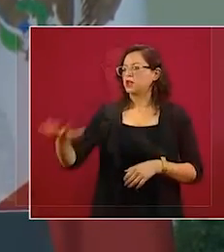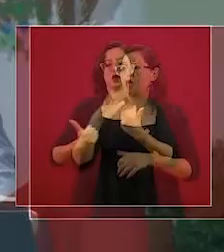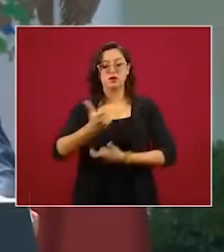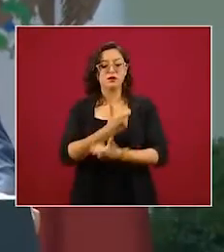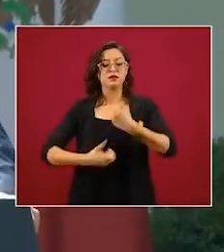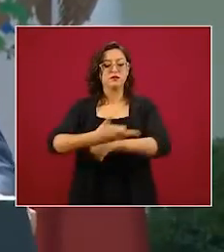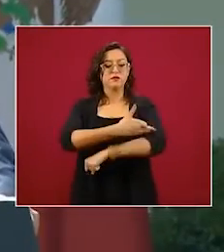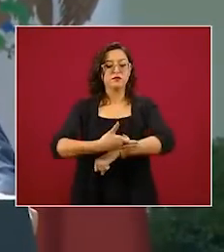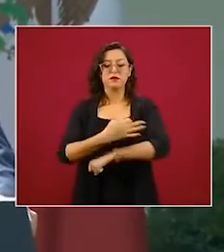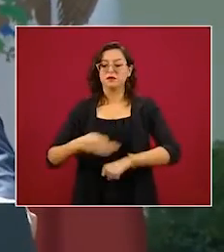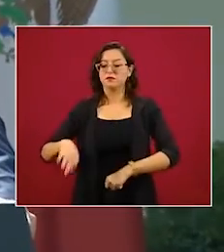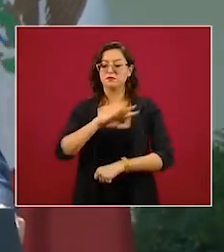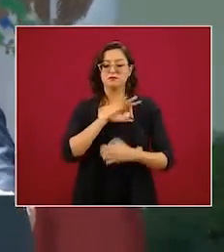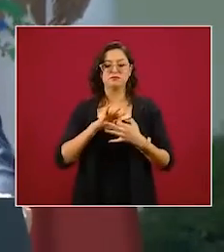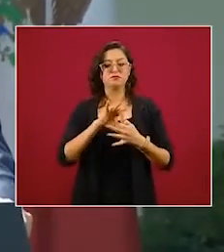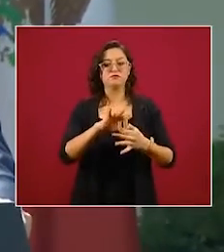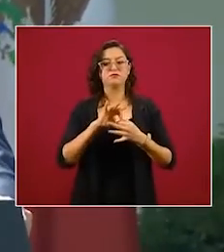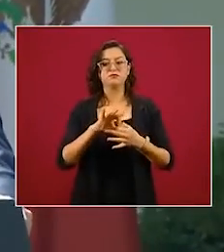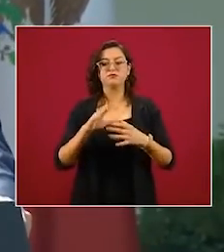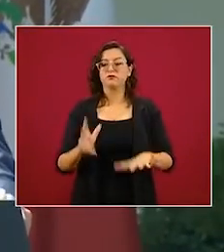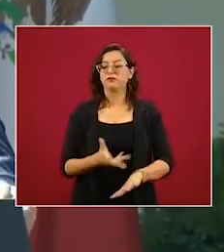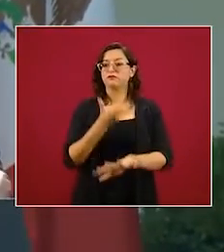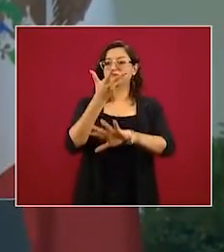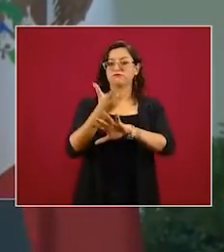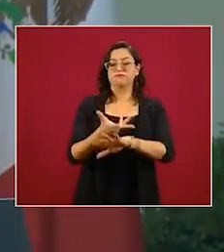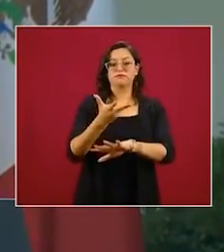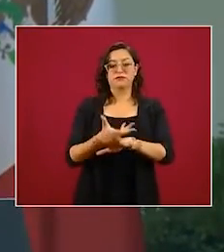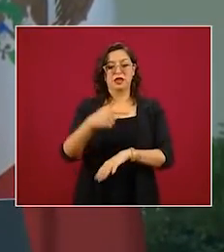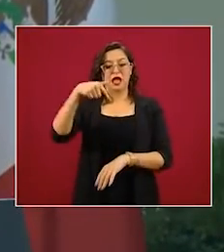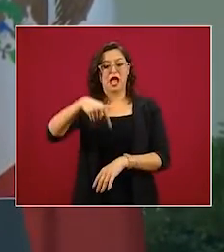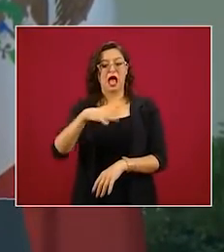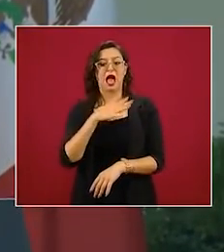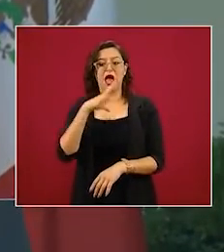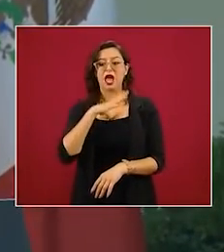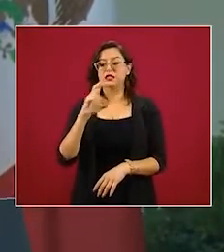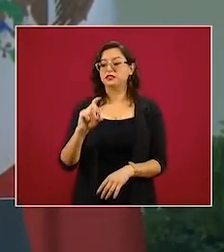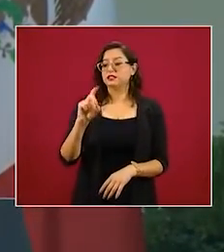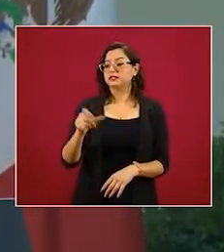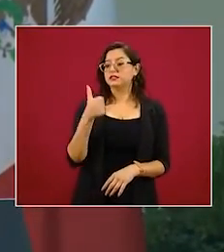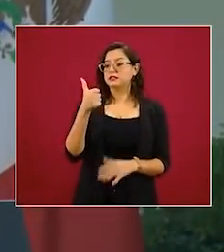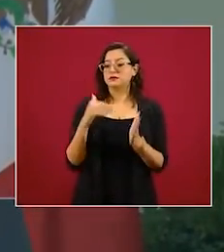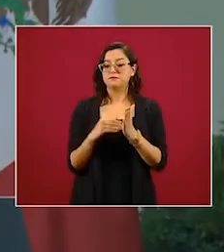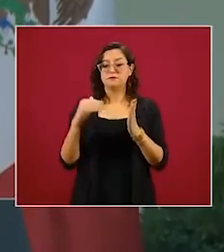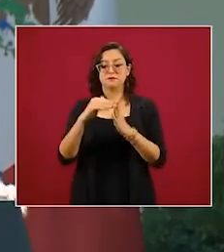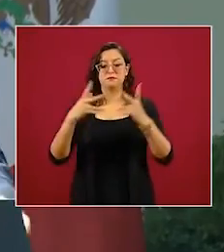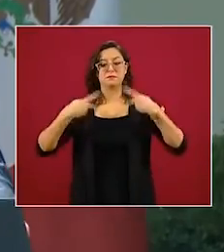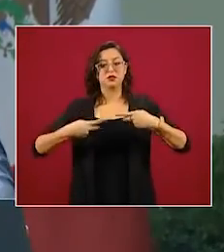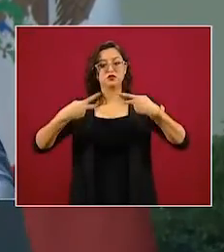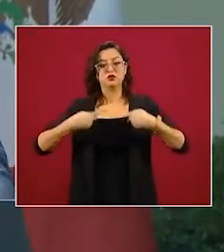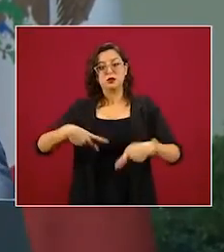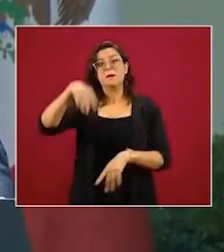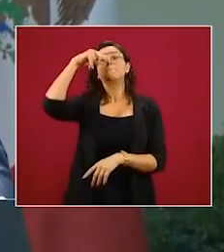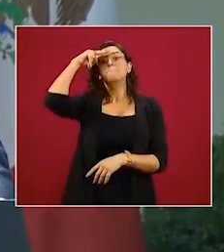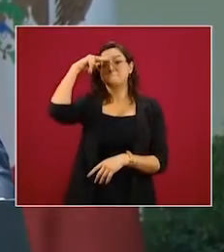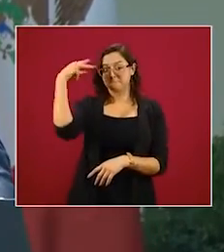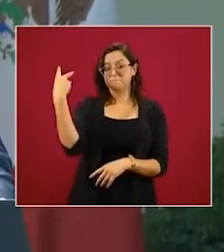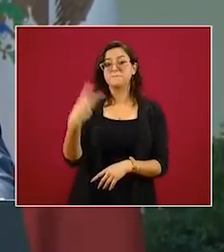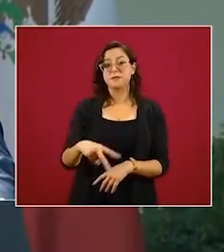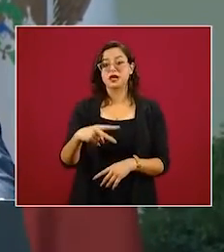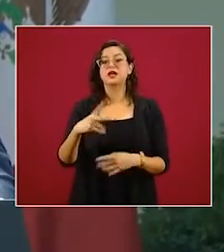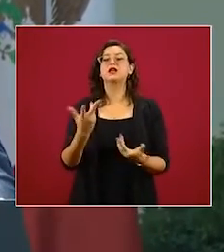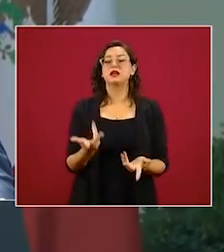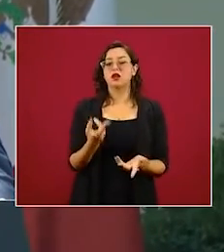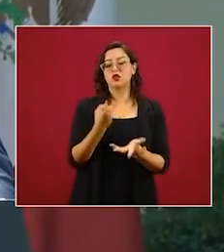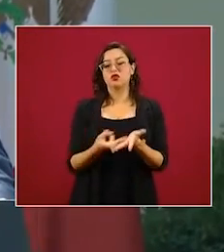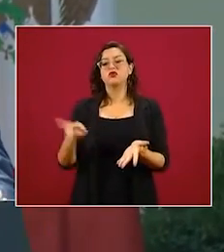hacemos. Estados Unidos alberga a 36 millones de ciudadanos